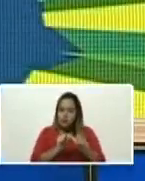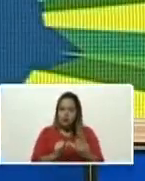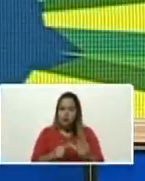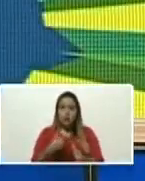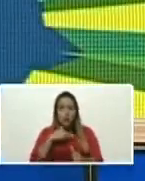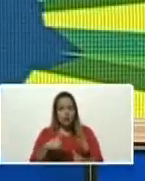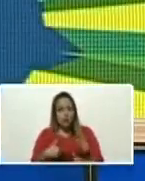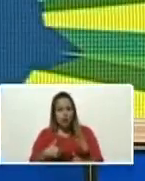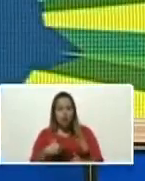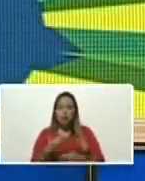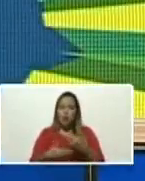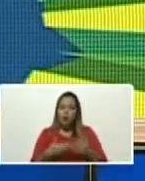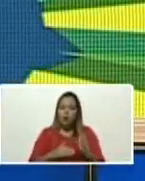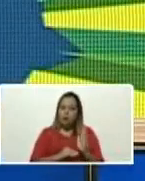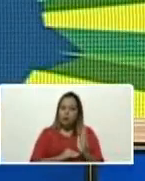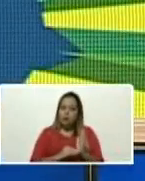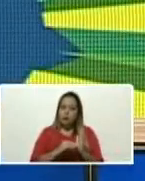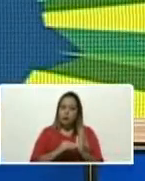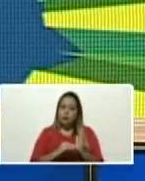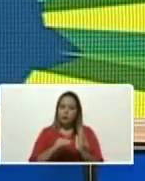bueno, remontando la cuesta,